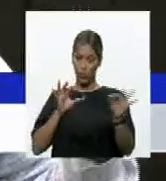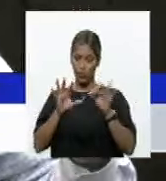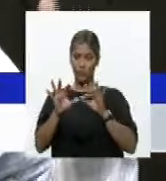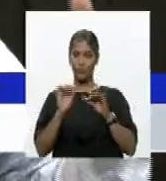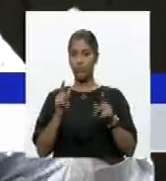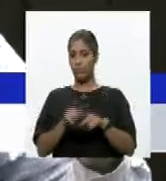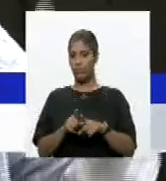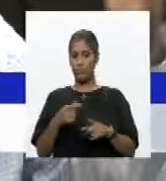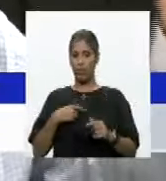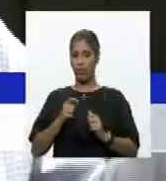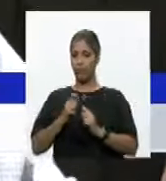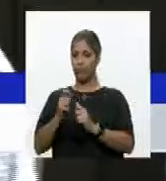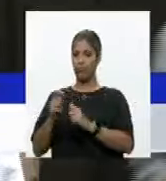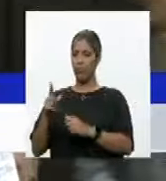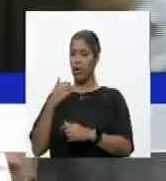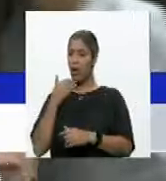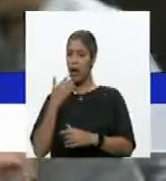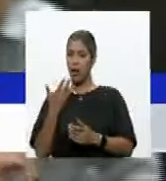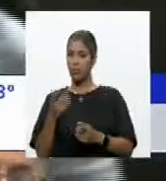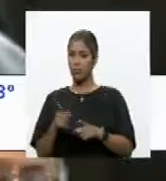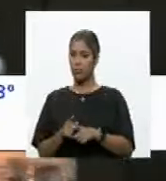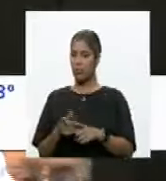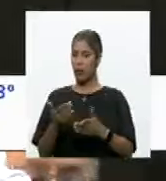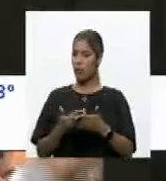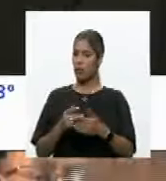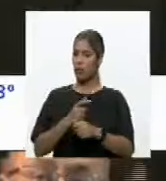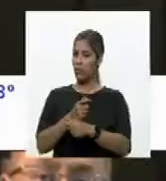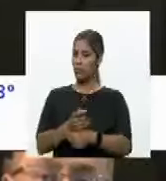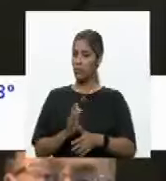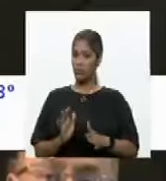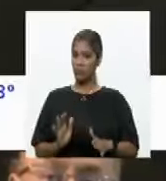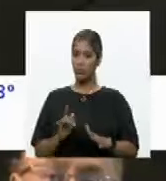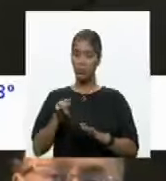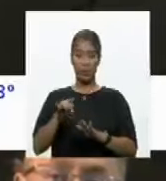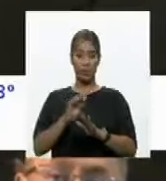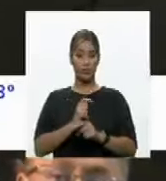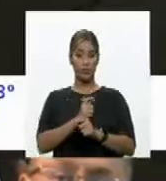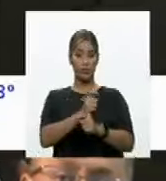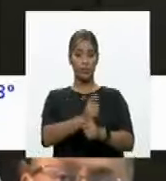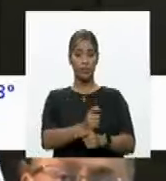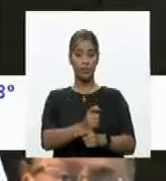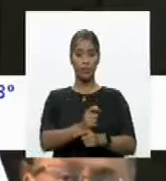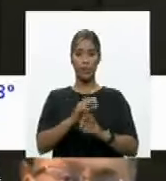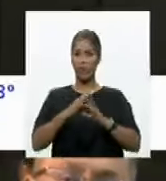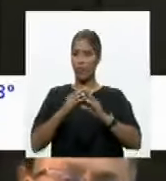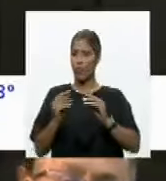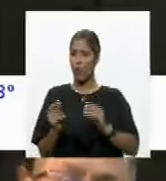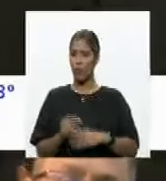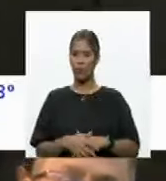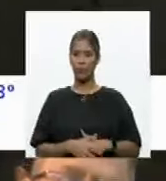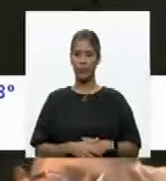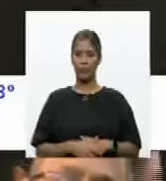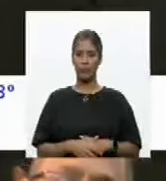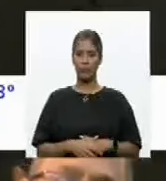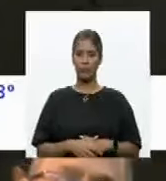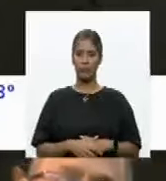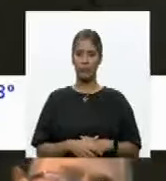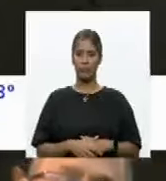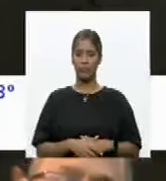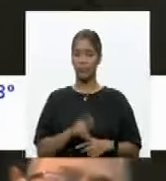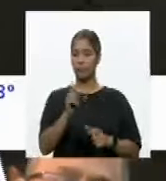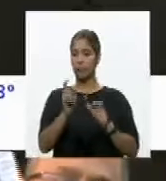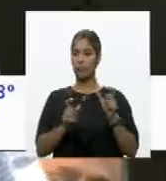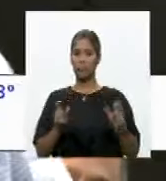para asignárselo a alguna promoción. Y en esa promoción estaban todos. Gente